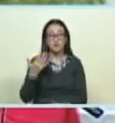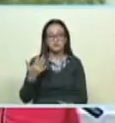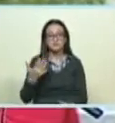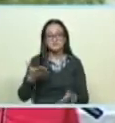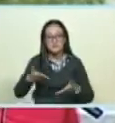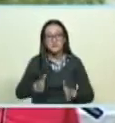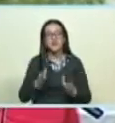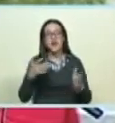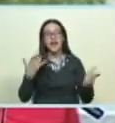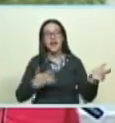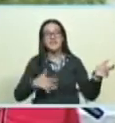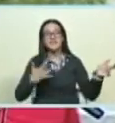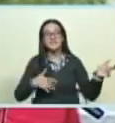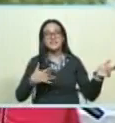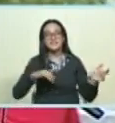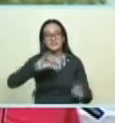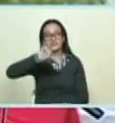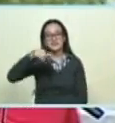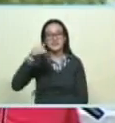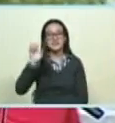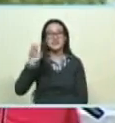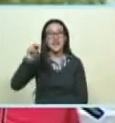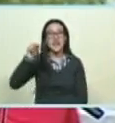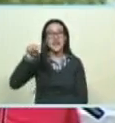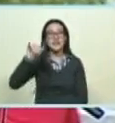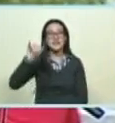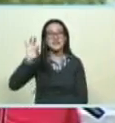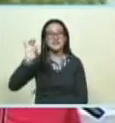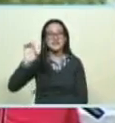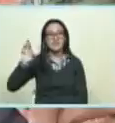Primera, Jennifer Garbet.